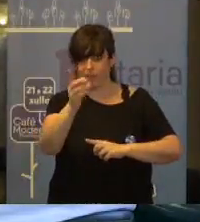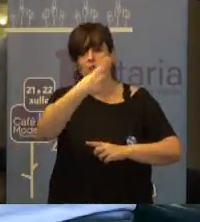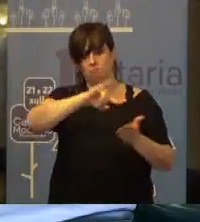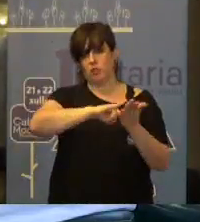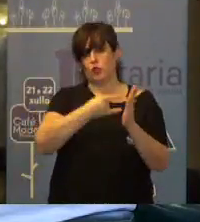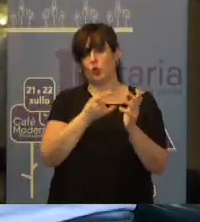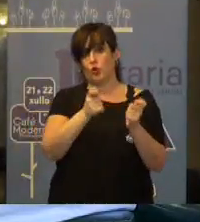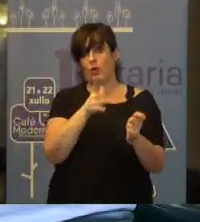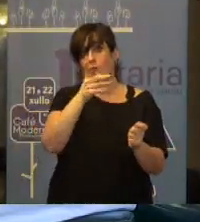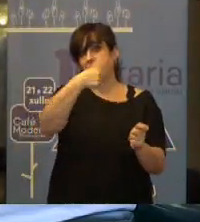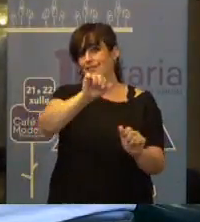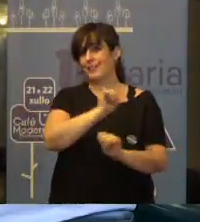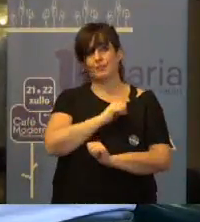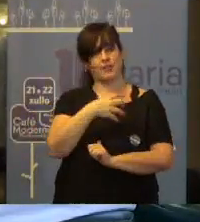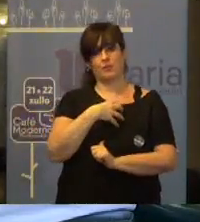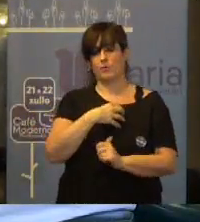esperar.